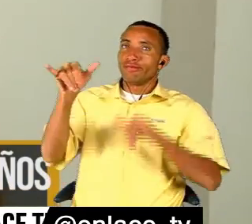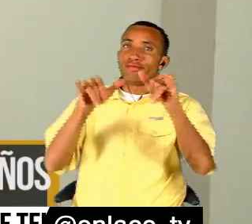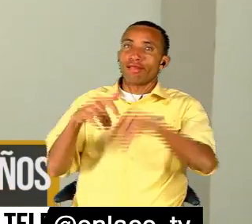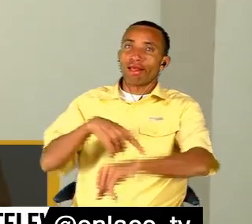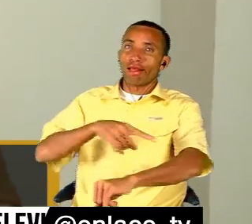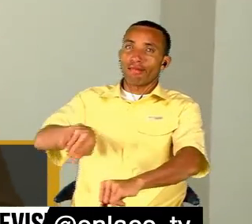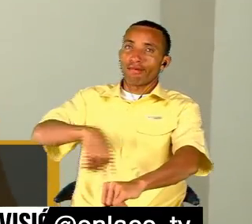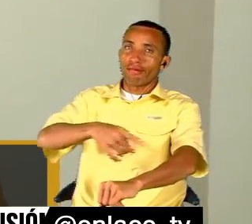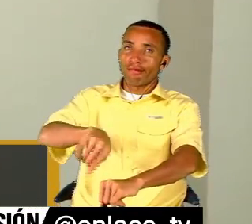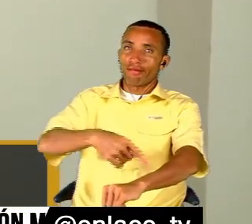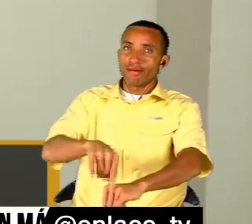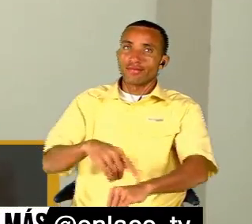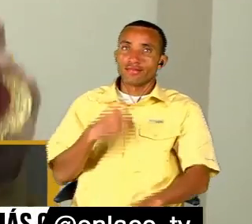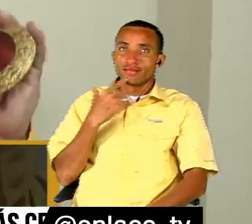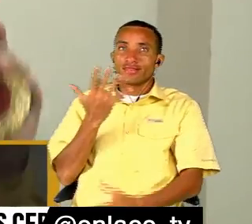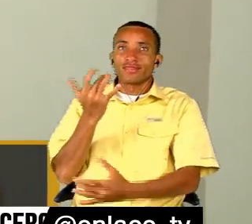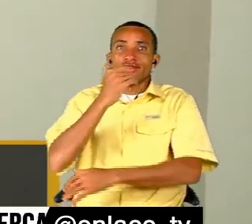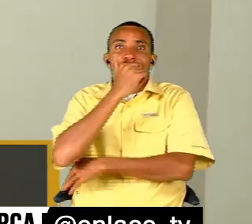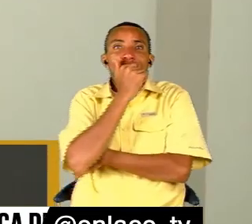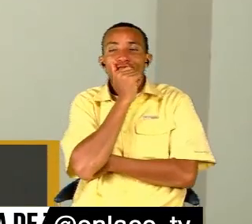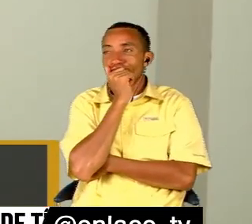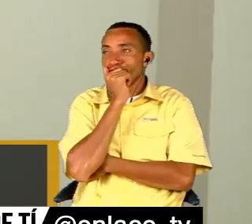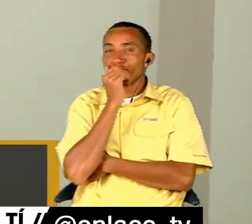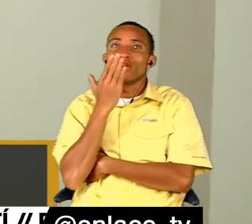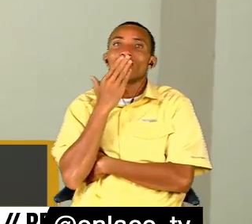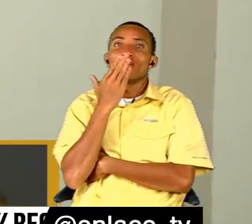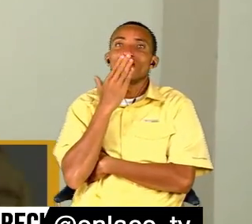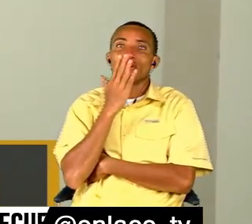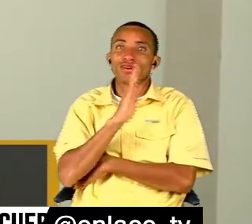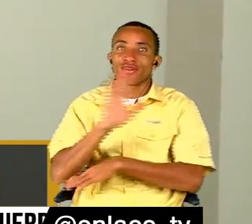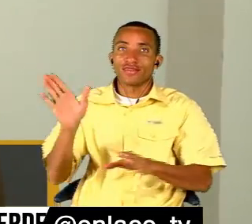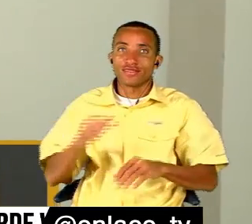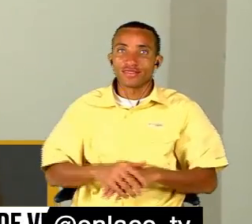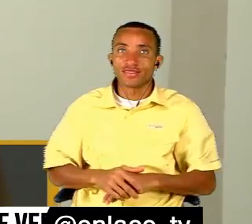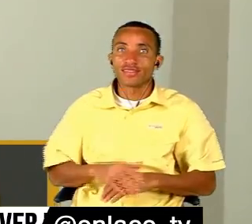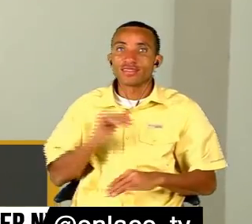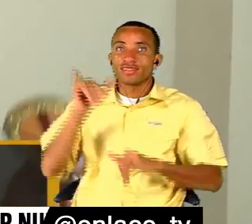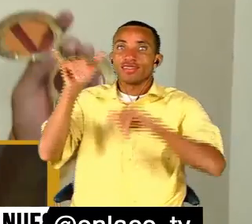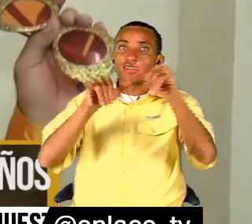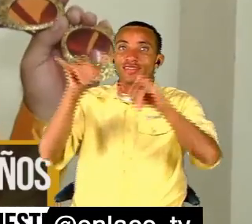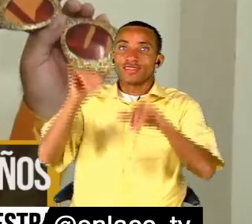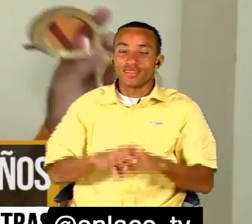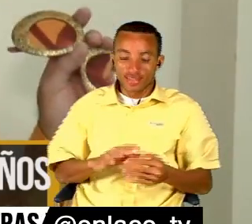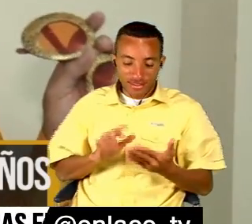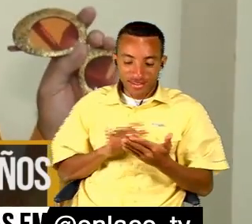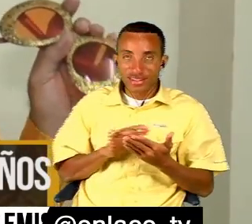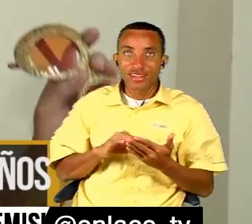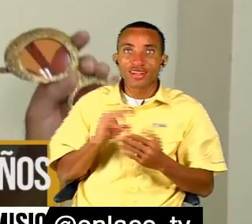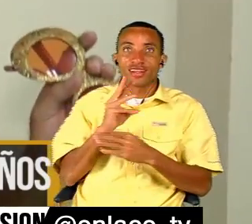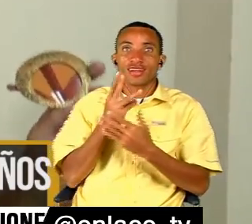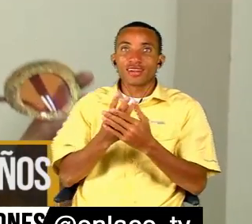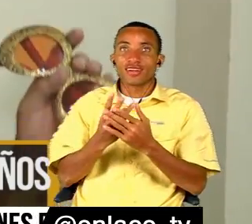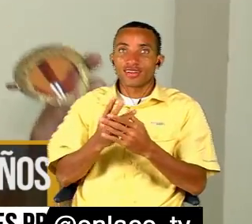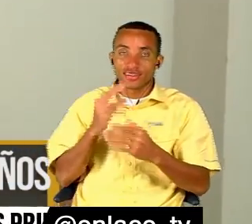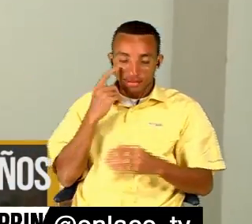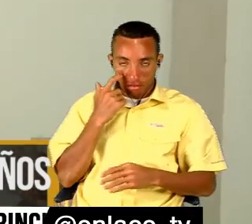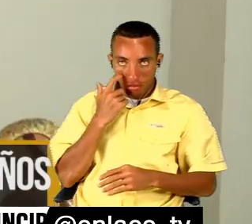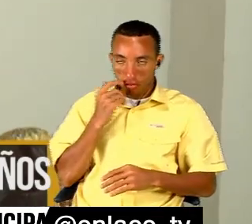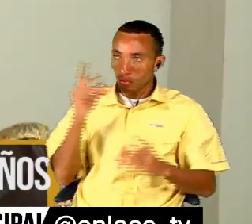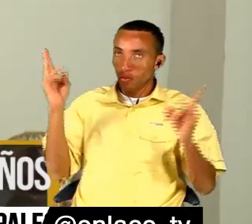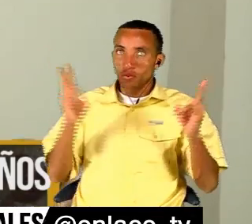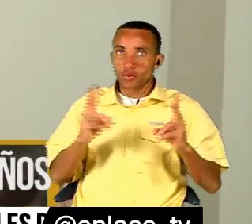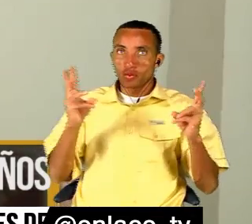tanto? Yo estaba que cogía un guayú. No jodas, no, ese avión no tiene wifi, estamos en Avianca, que le paren